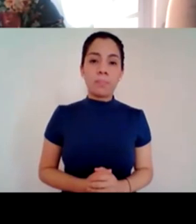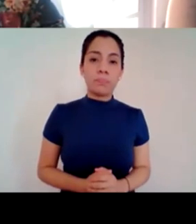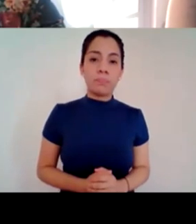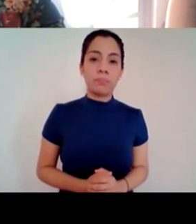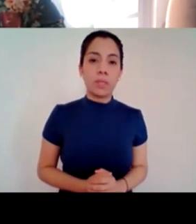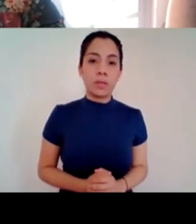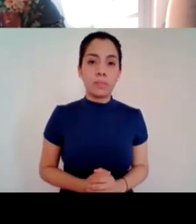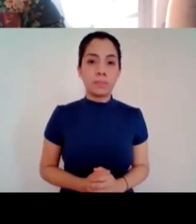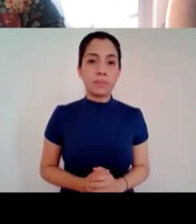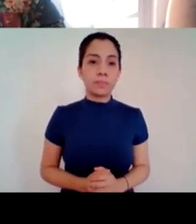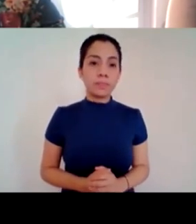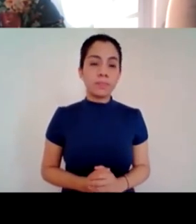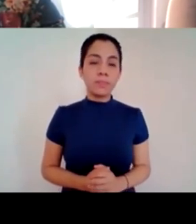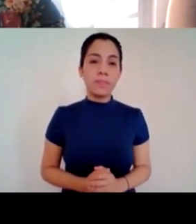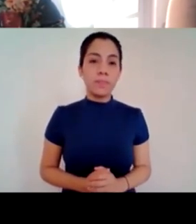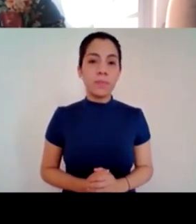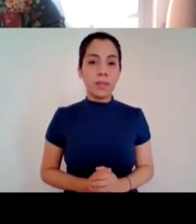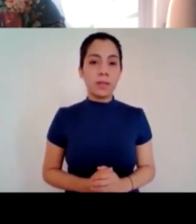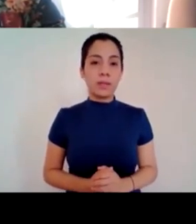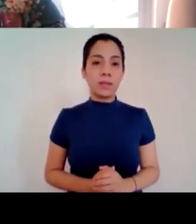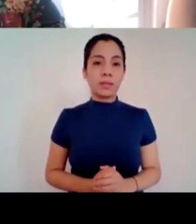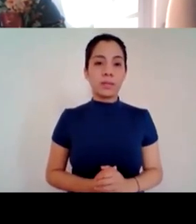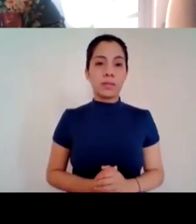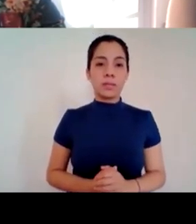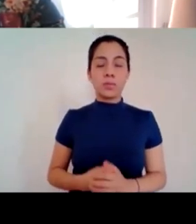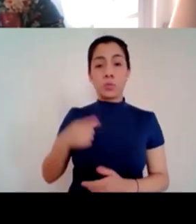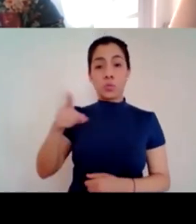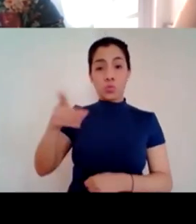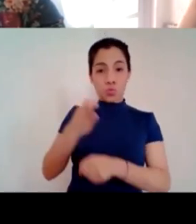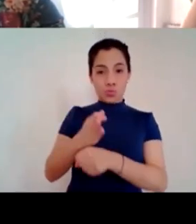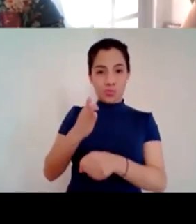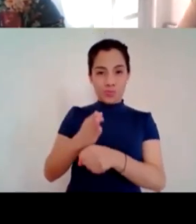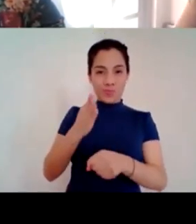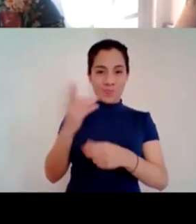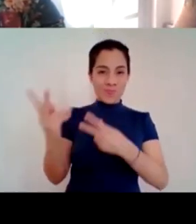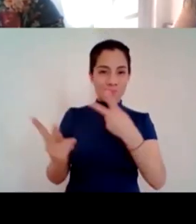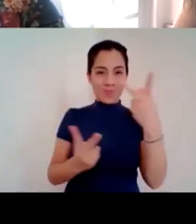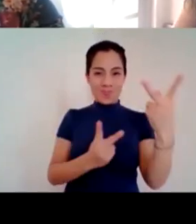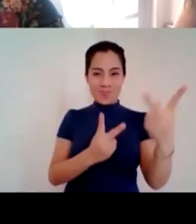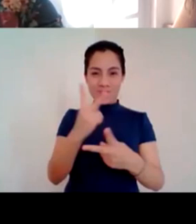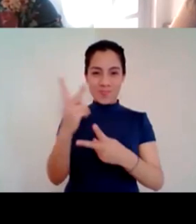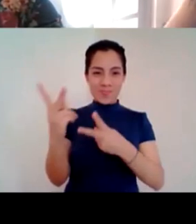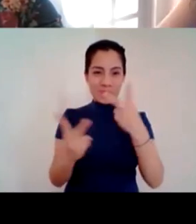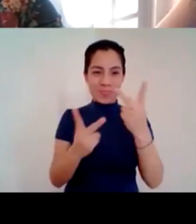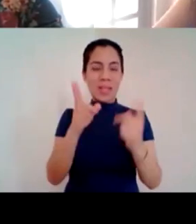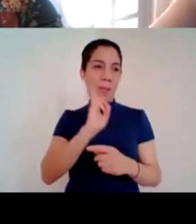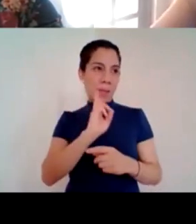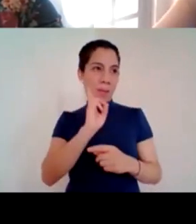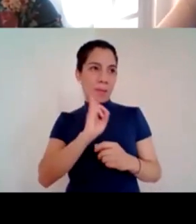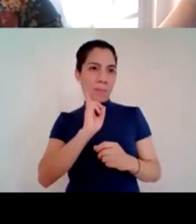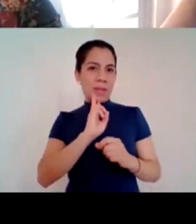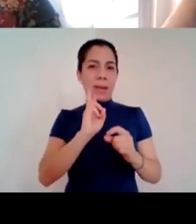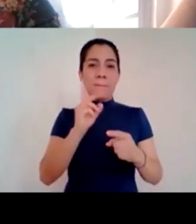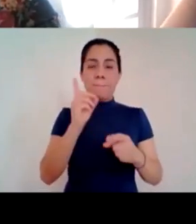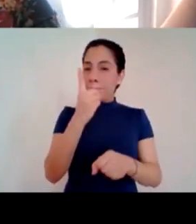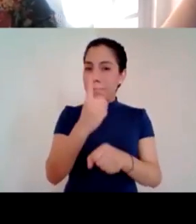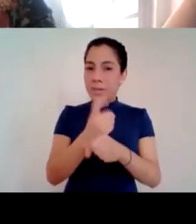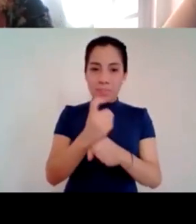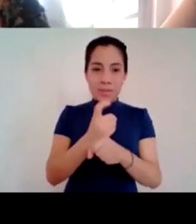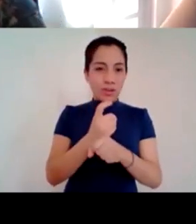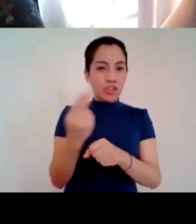creo que con esto que tú nos preguntas o lo que pones sobre la mesa yo creo que lo primero es quitar las cuestiones de bueno o malo